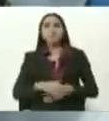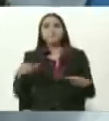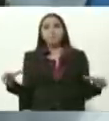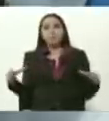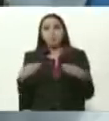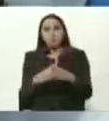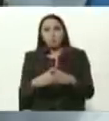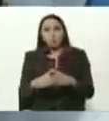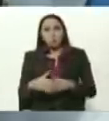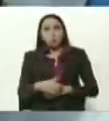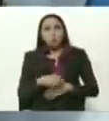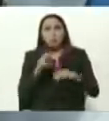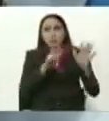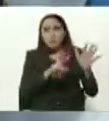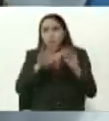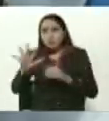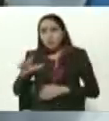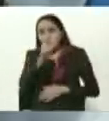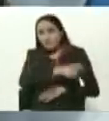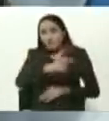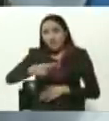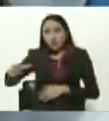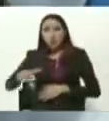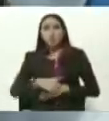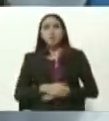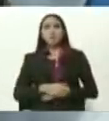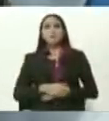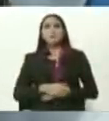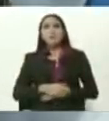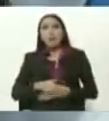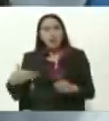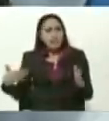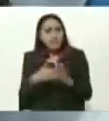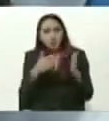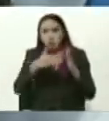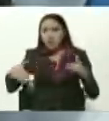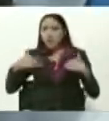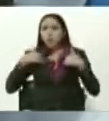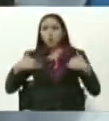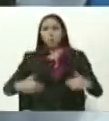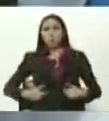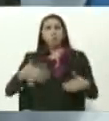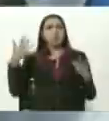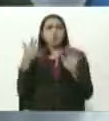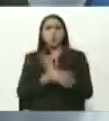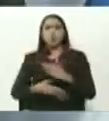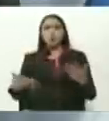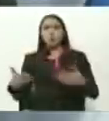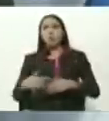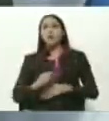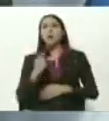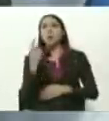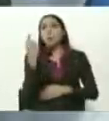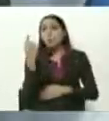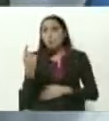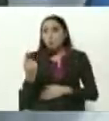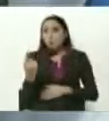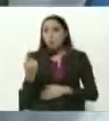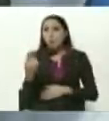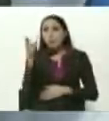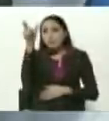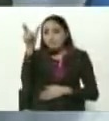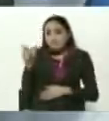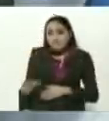un total de 75 personas por violaciones de derechos humanos, de los cuales solo un